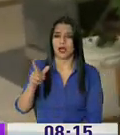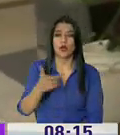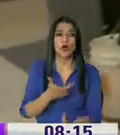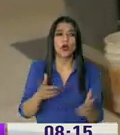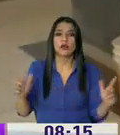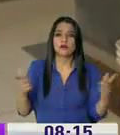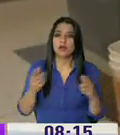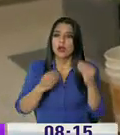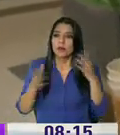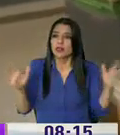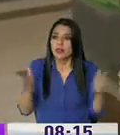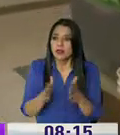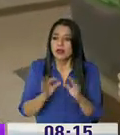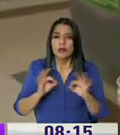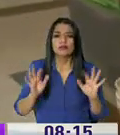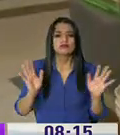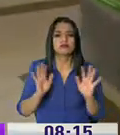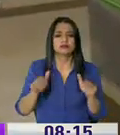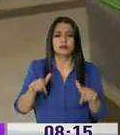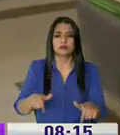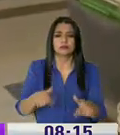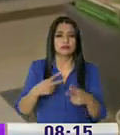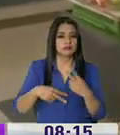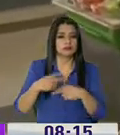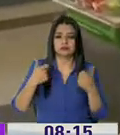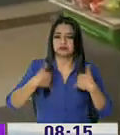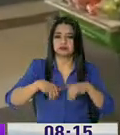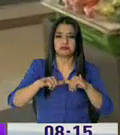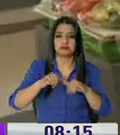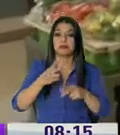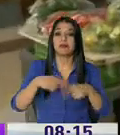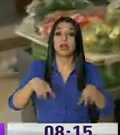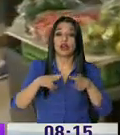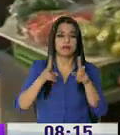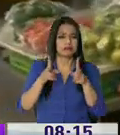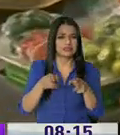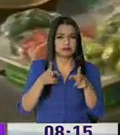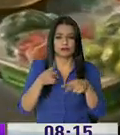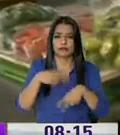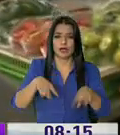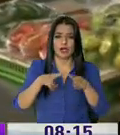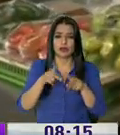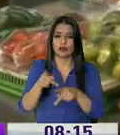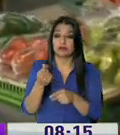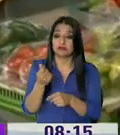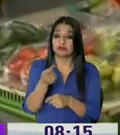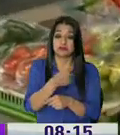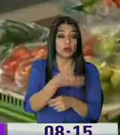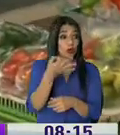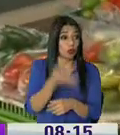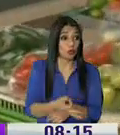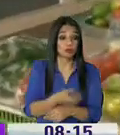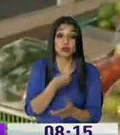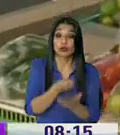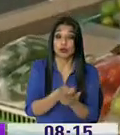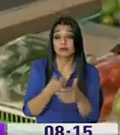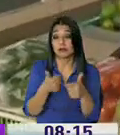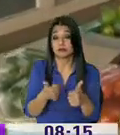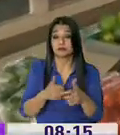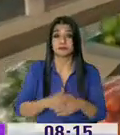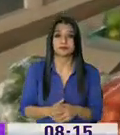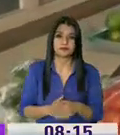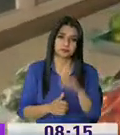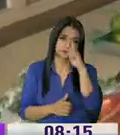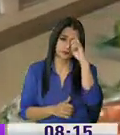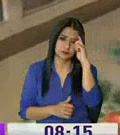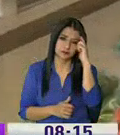tampoco especulación. Entonces los precios aquí en el mercado se mantienen los precios justos, ¿no? Precios adecuados. Dentro